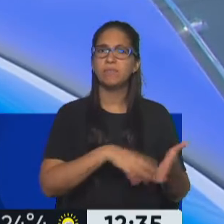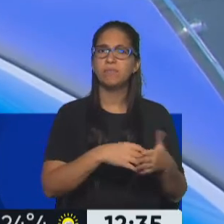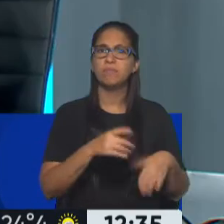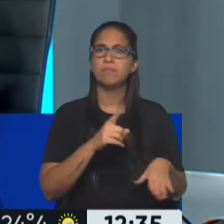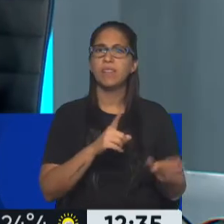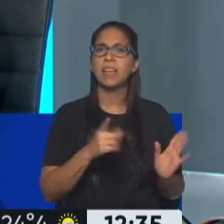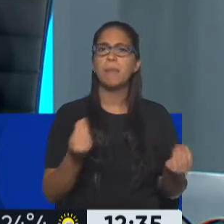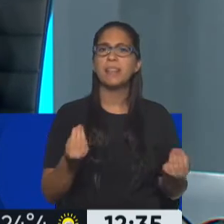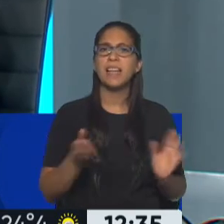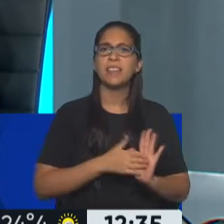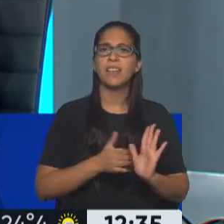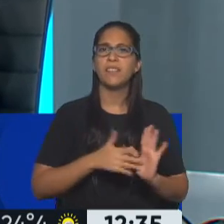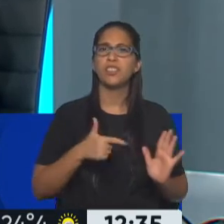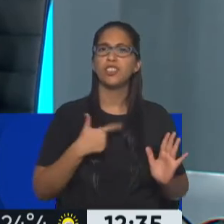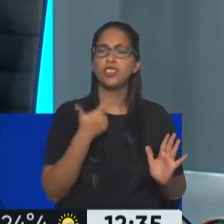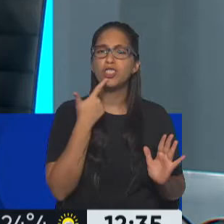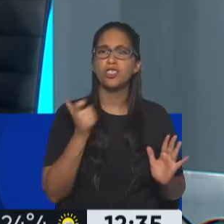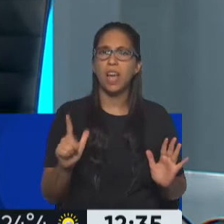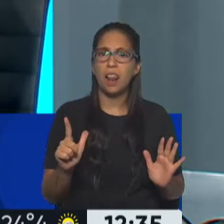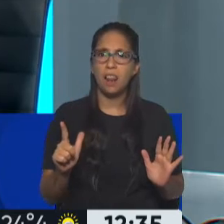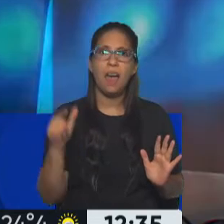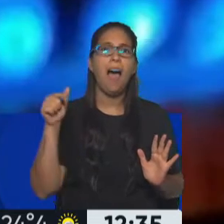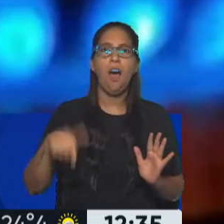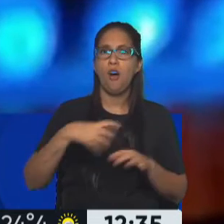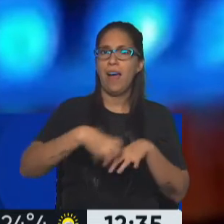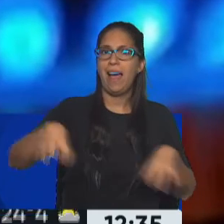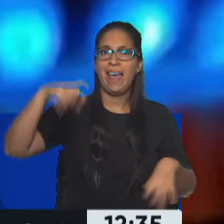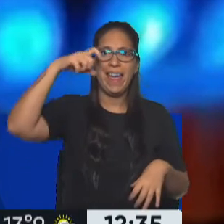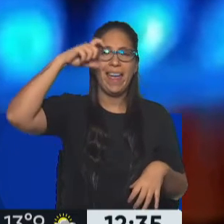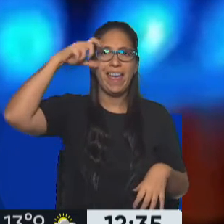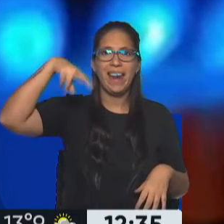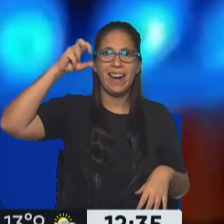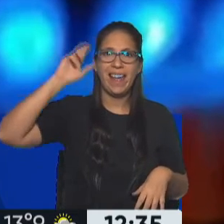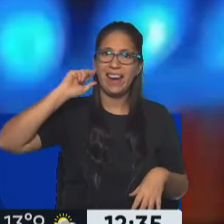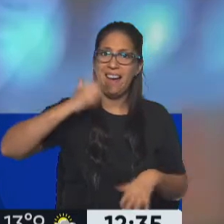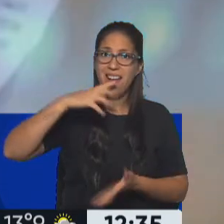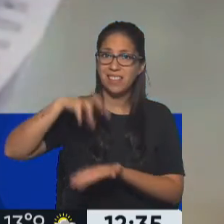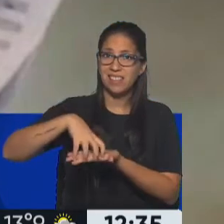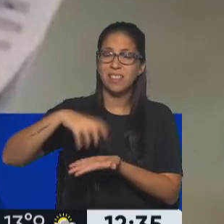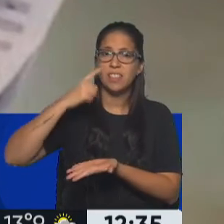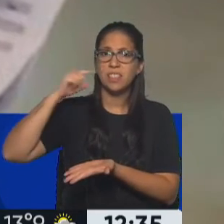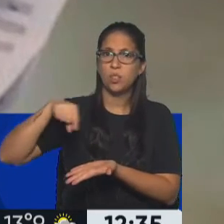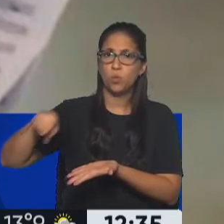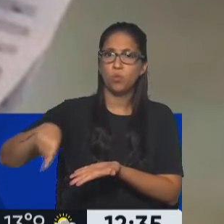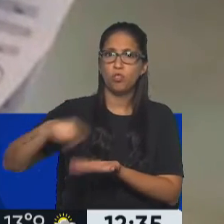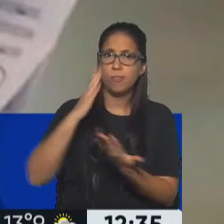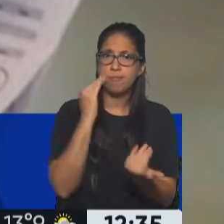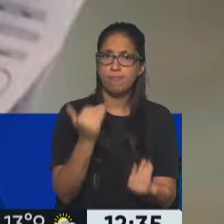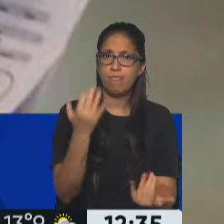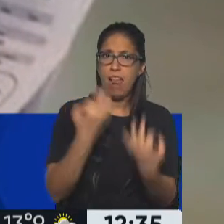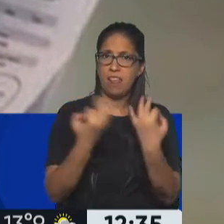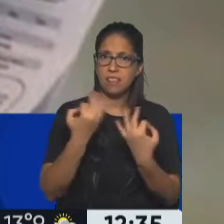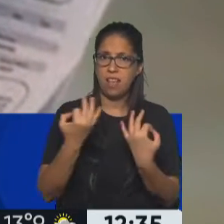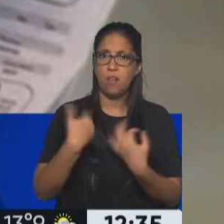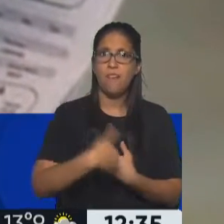tarifa social? La tarifa social está en estudio en este momento en el Energas. Están justamente profundizando esta temática. Todavía no salió,